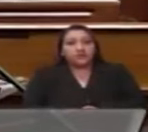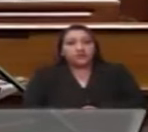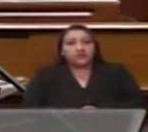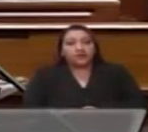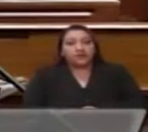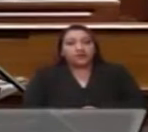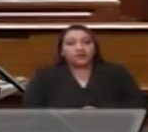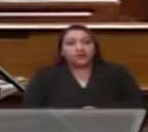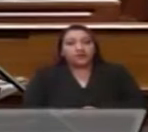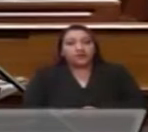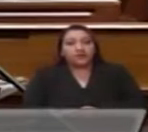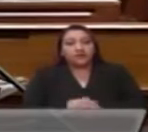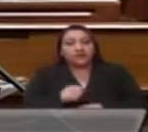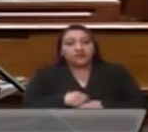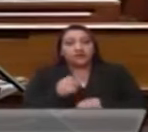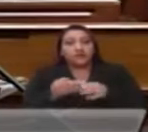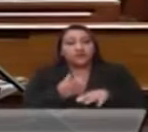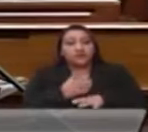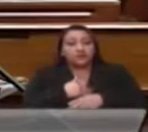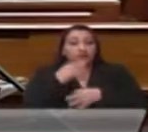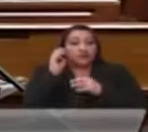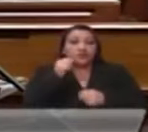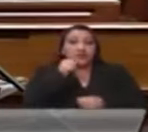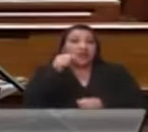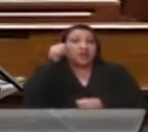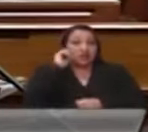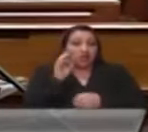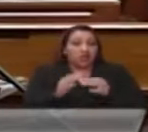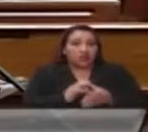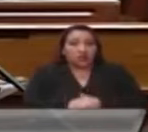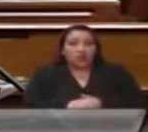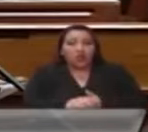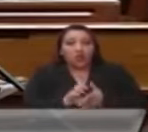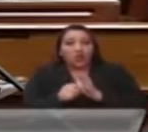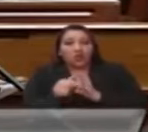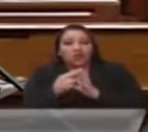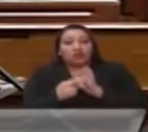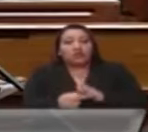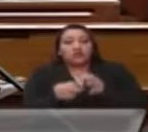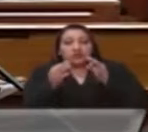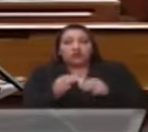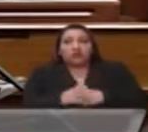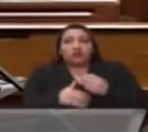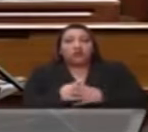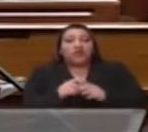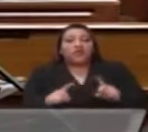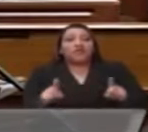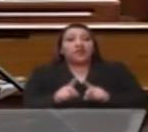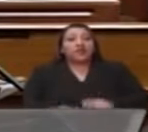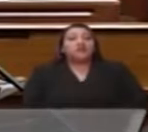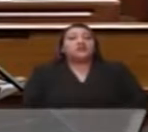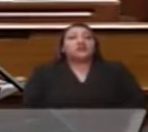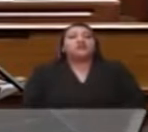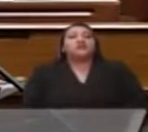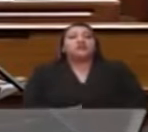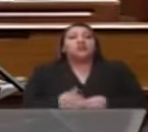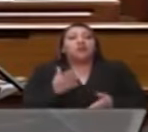En dicha materia, como lo señalé en mi discurso de ayer, luego de la resolución definitiva de nuestras diferencias